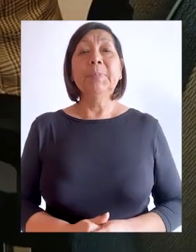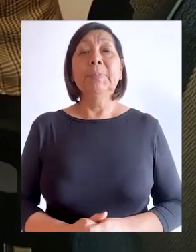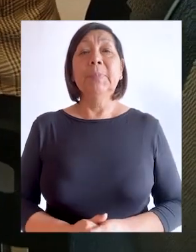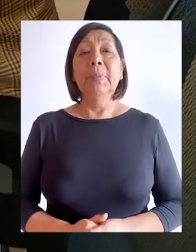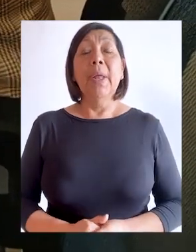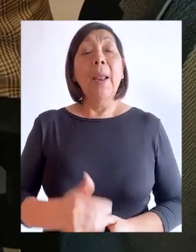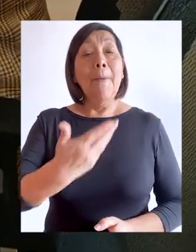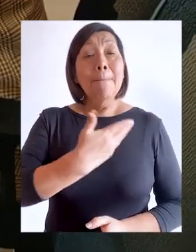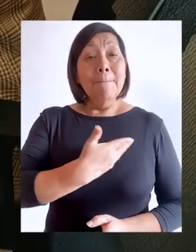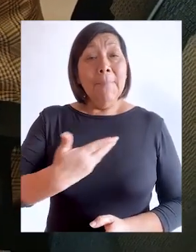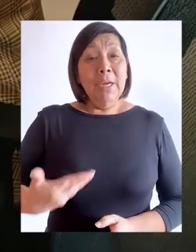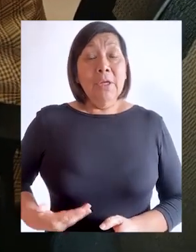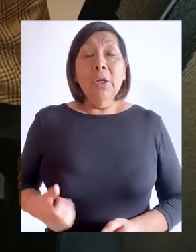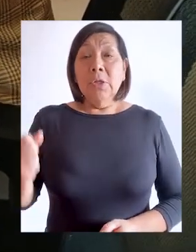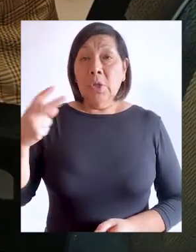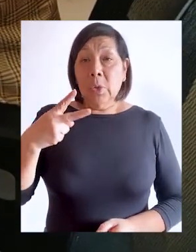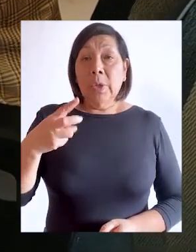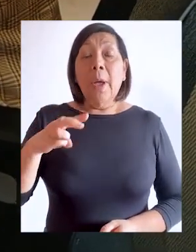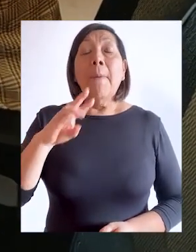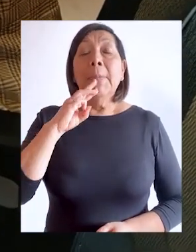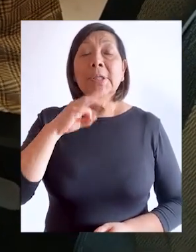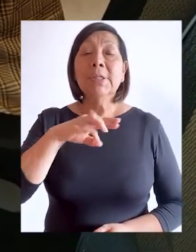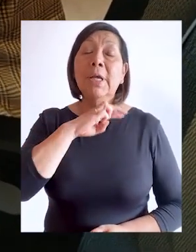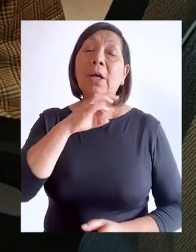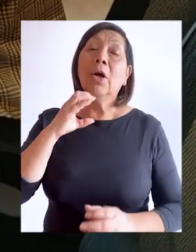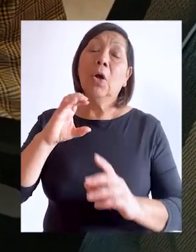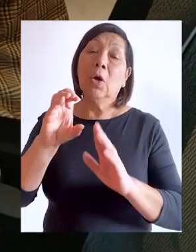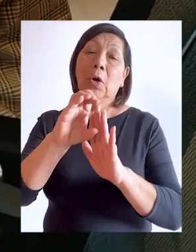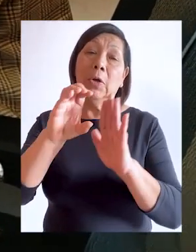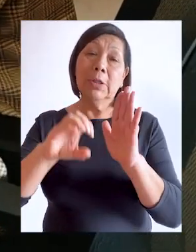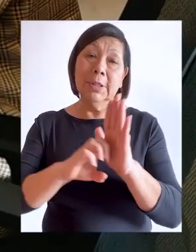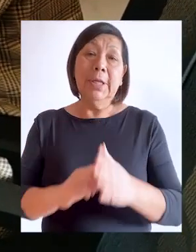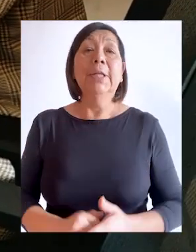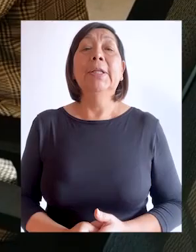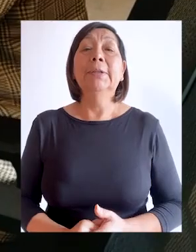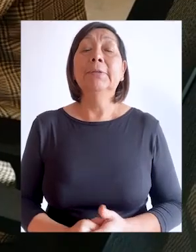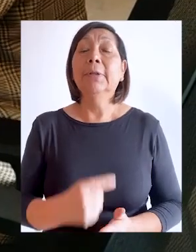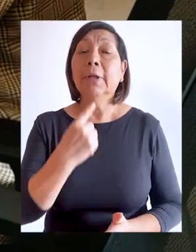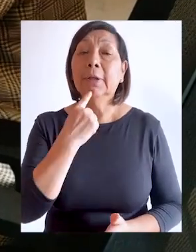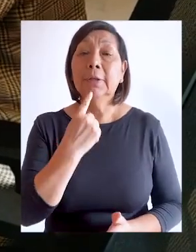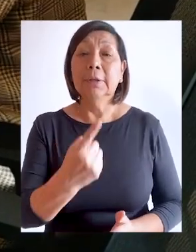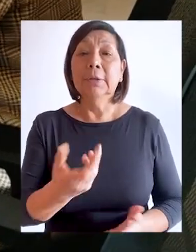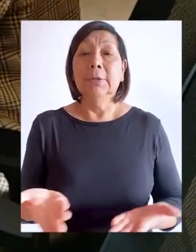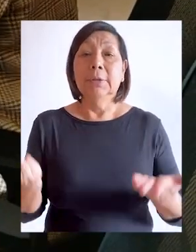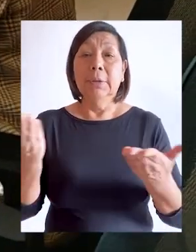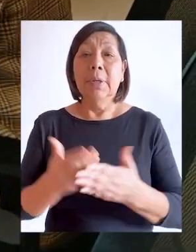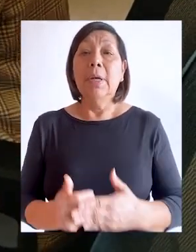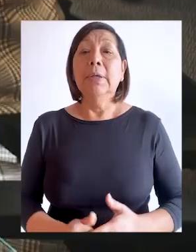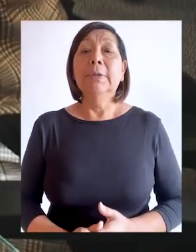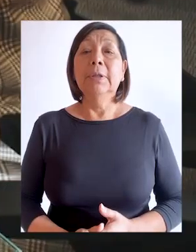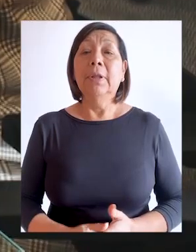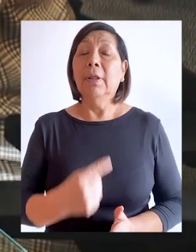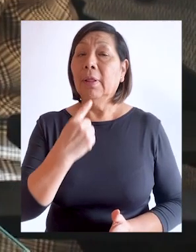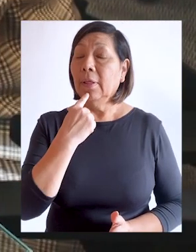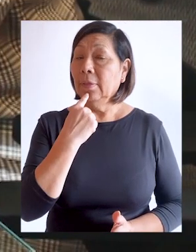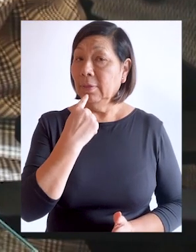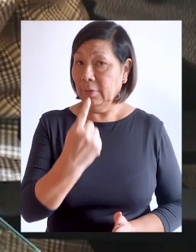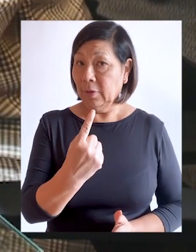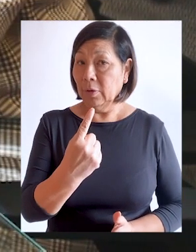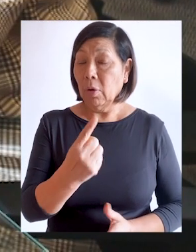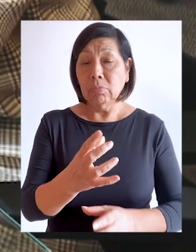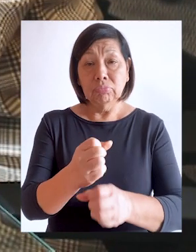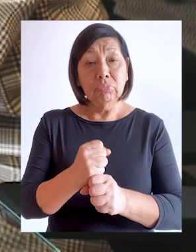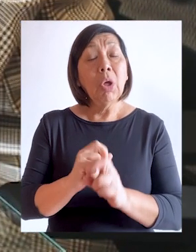El presidente y vicepresidenta del Tribunal Constitucional, Francisco Morales Saravia y Luz Pacheco Serga, respectivamente, sostuvieron